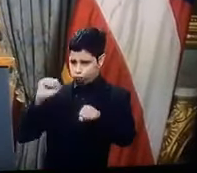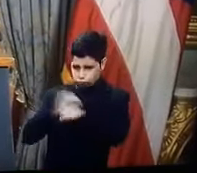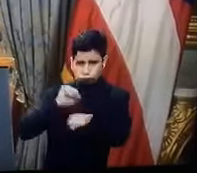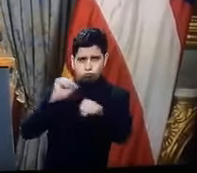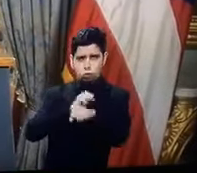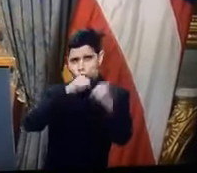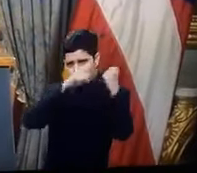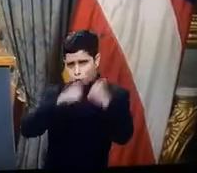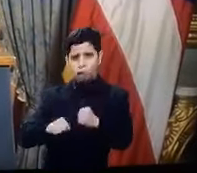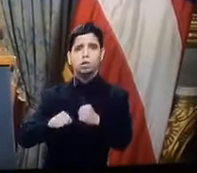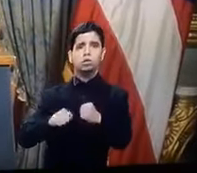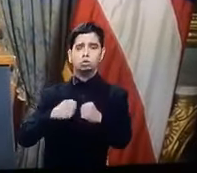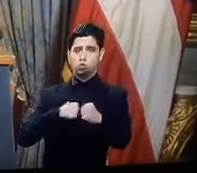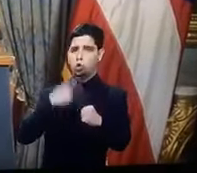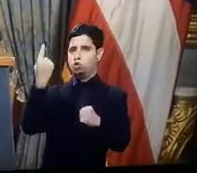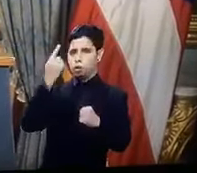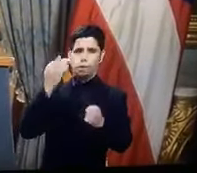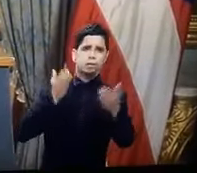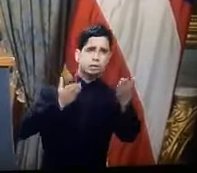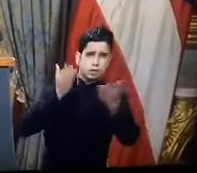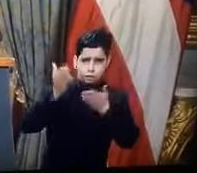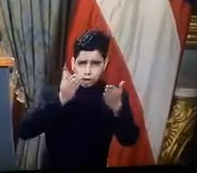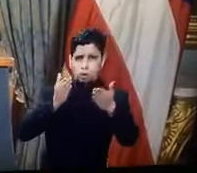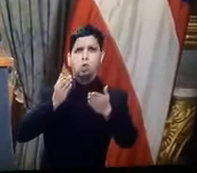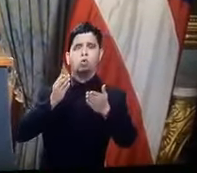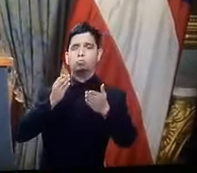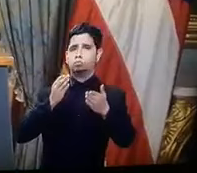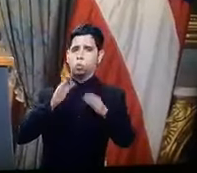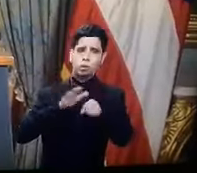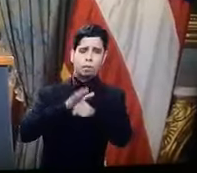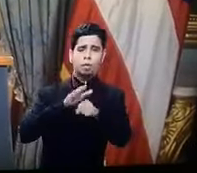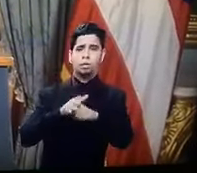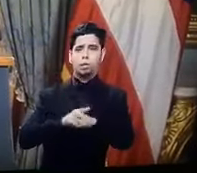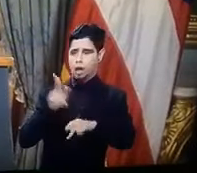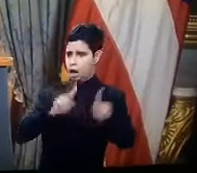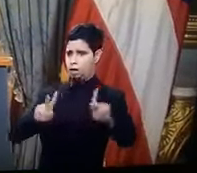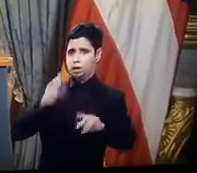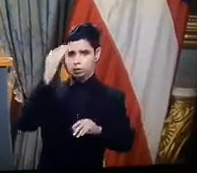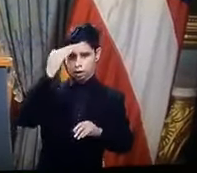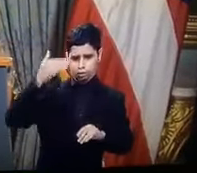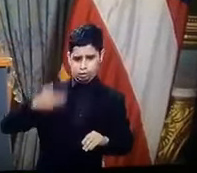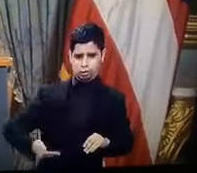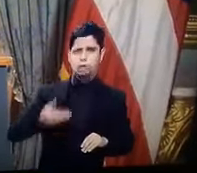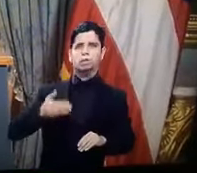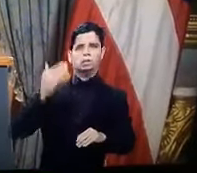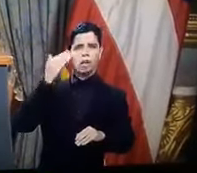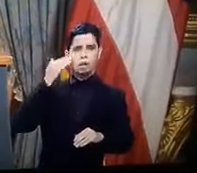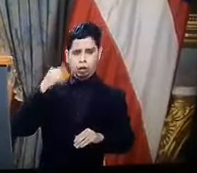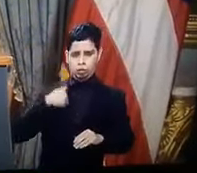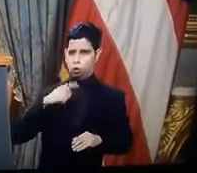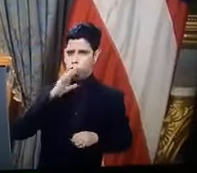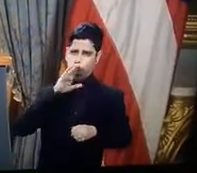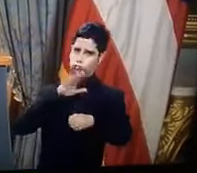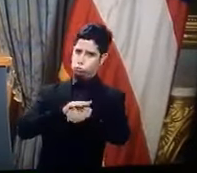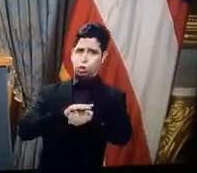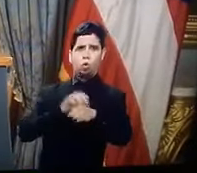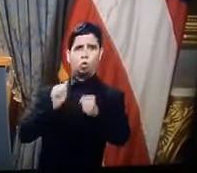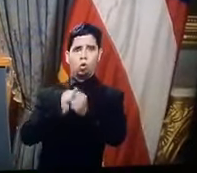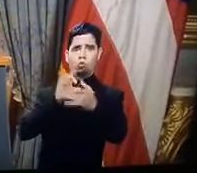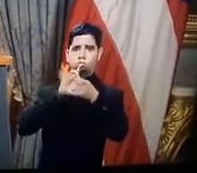fuerte, sirviendo siempre de manera íntegra. Aquellos que me conocen pueden dar fe de mi compromiso inquebrantable con la